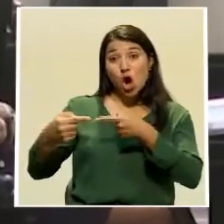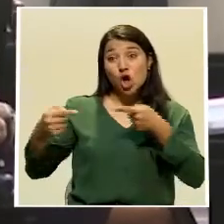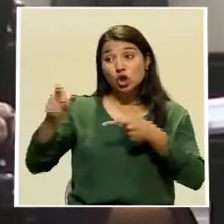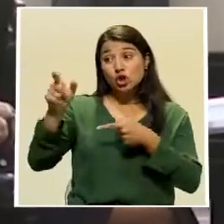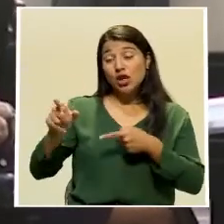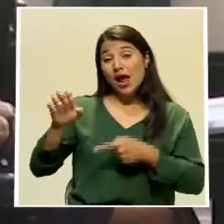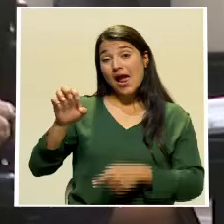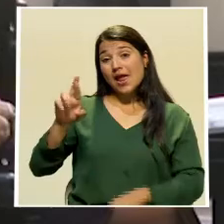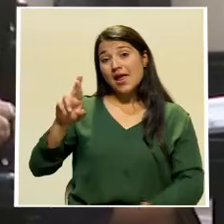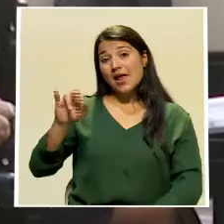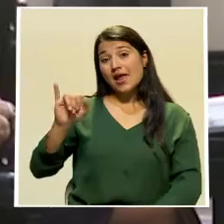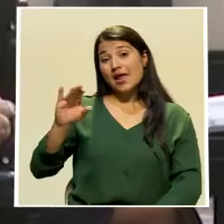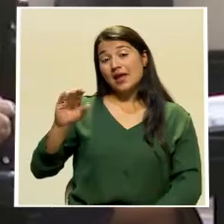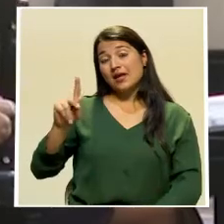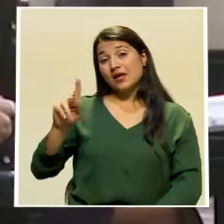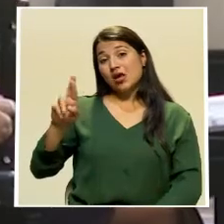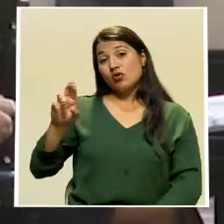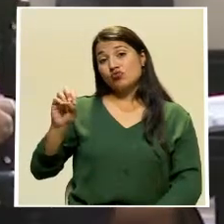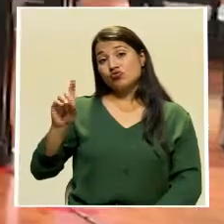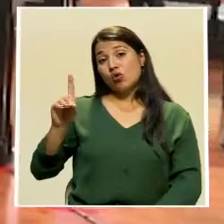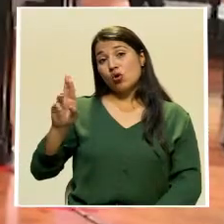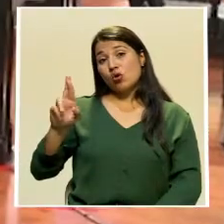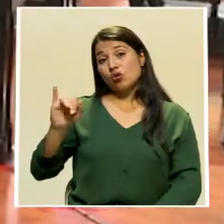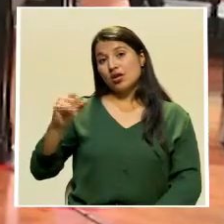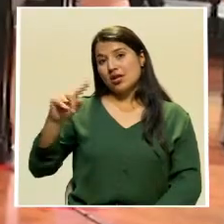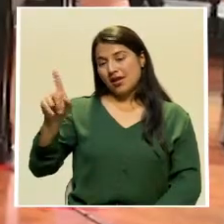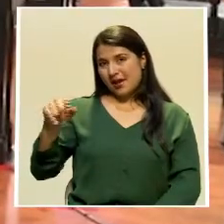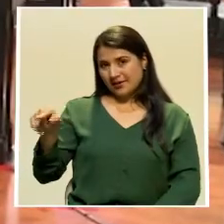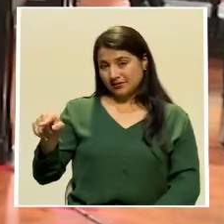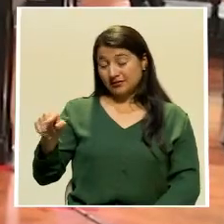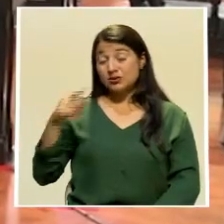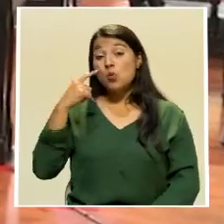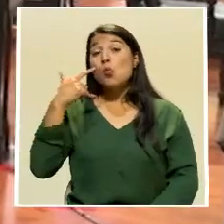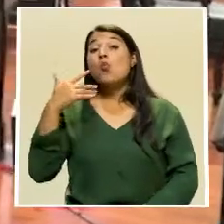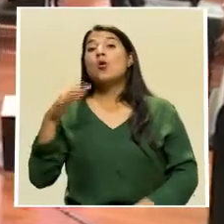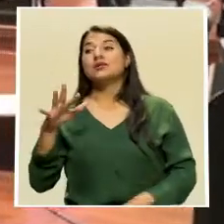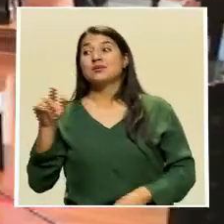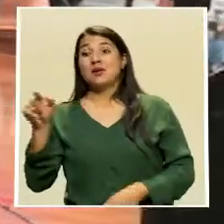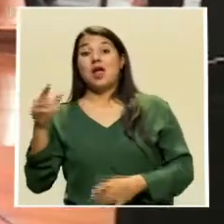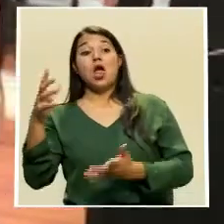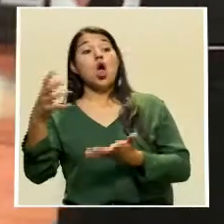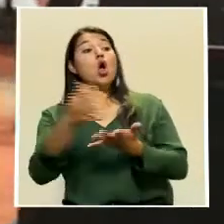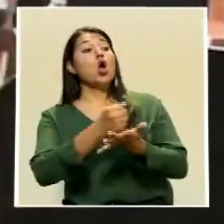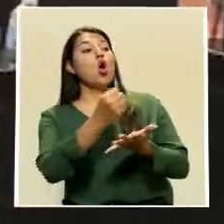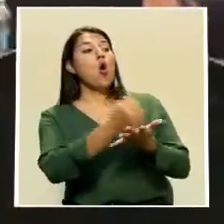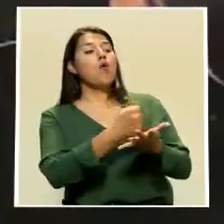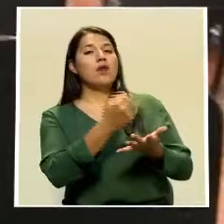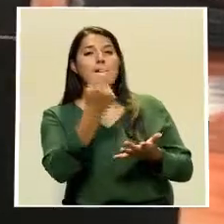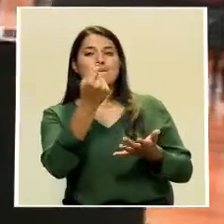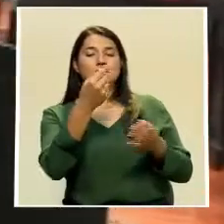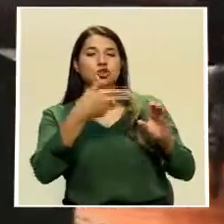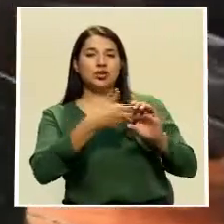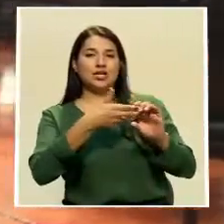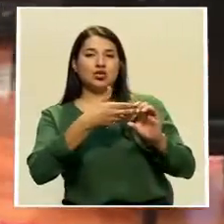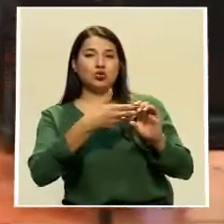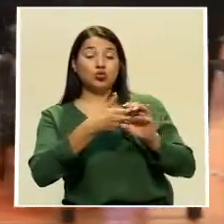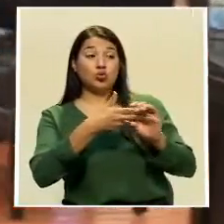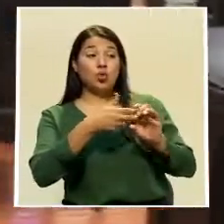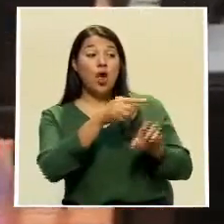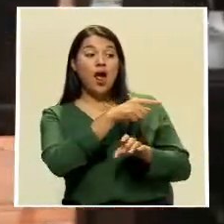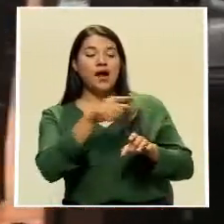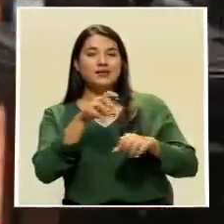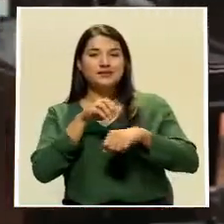Rodríguez por supuestamente cobrar la gasolina de la Asamblea Legislativa a sus asesores. La causa se desarrolla por los presuntos delitos